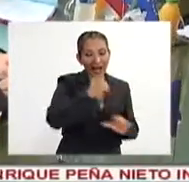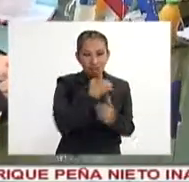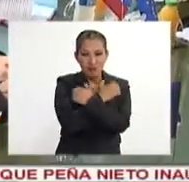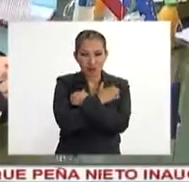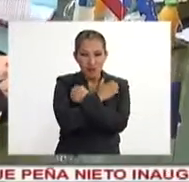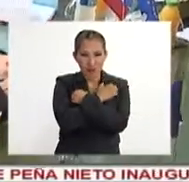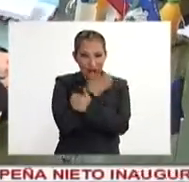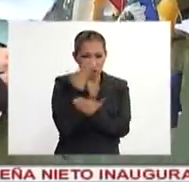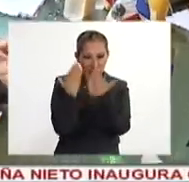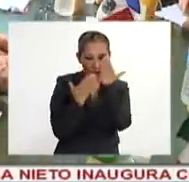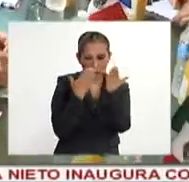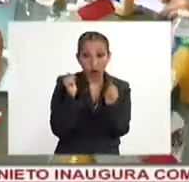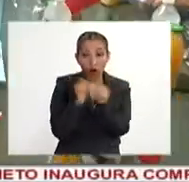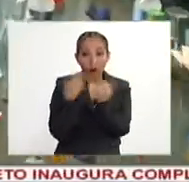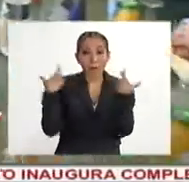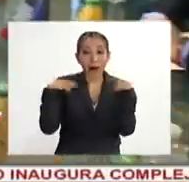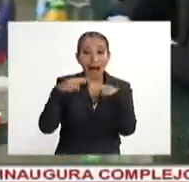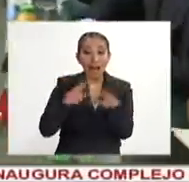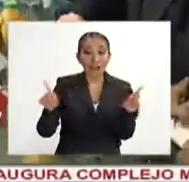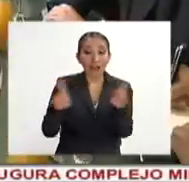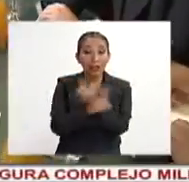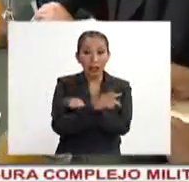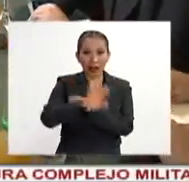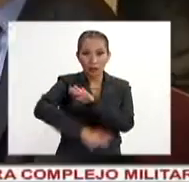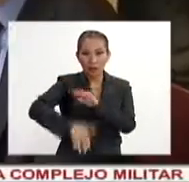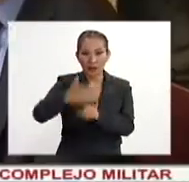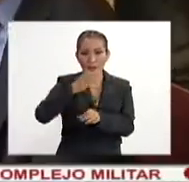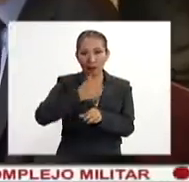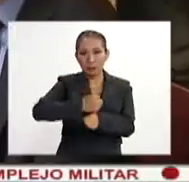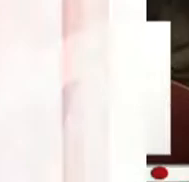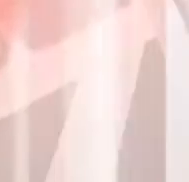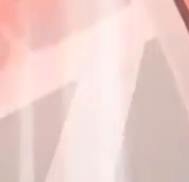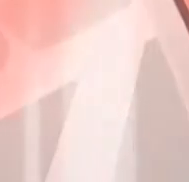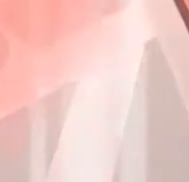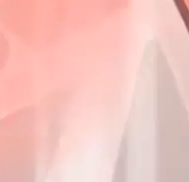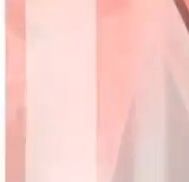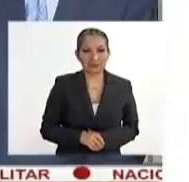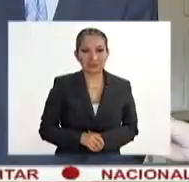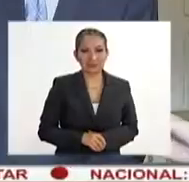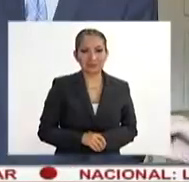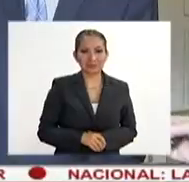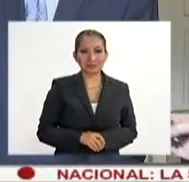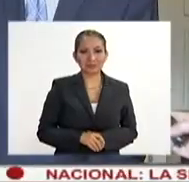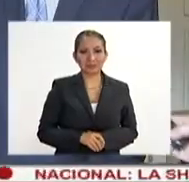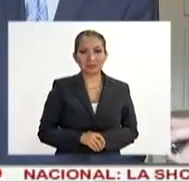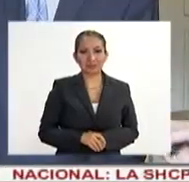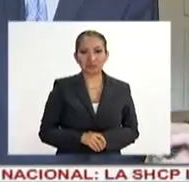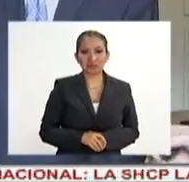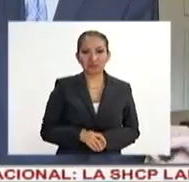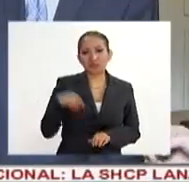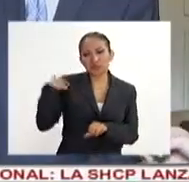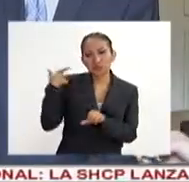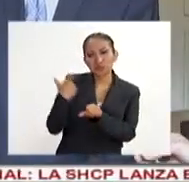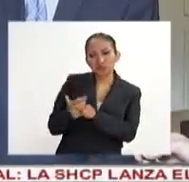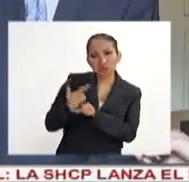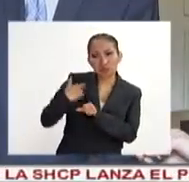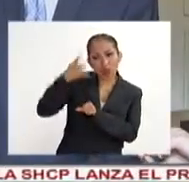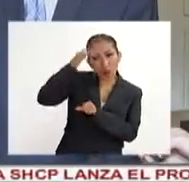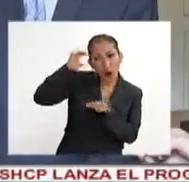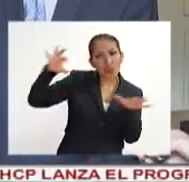educativo, principalmente con docentes de educación básica. Encontramos muchos puntos